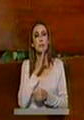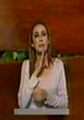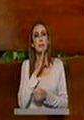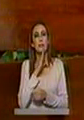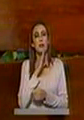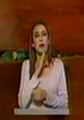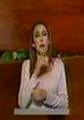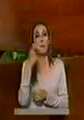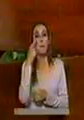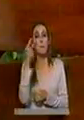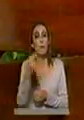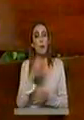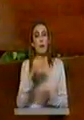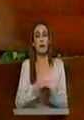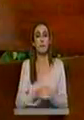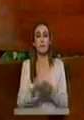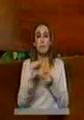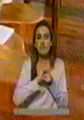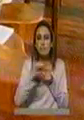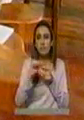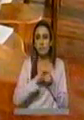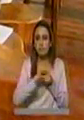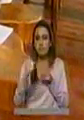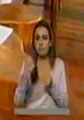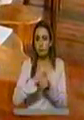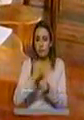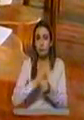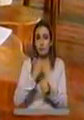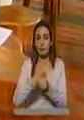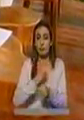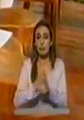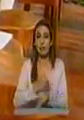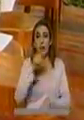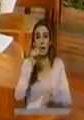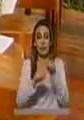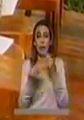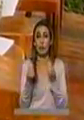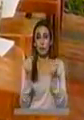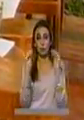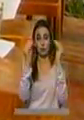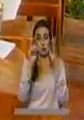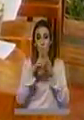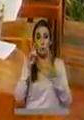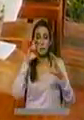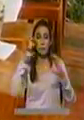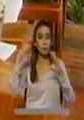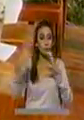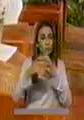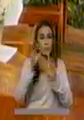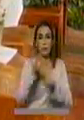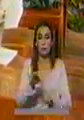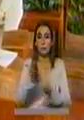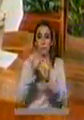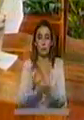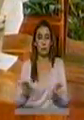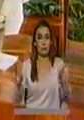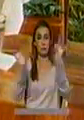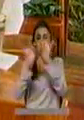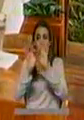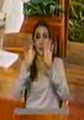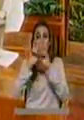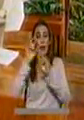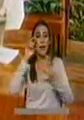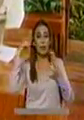muchos jóvenes que ahora han emprendido, sobre todo en actividades turísticas. Ven en el turismo como un elemento fundamental